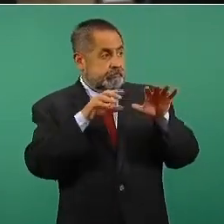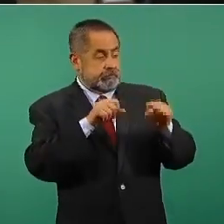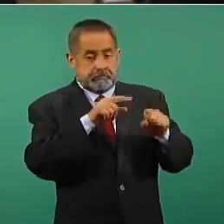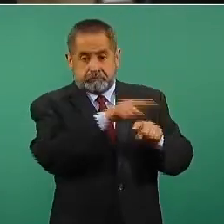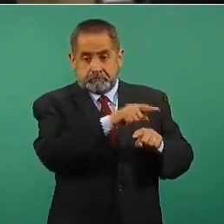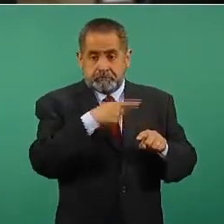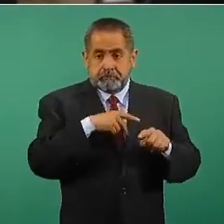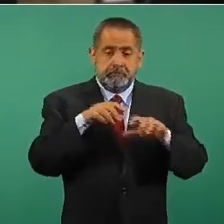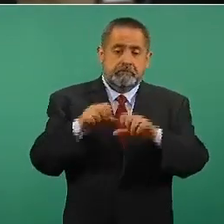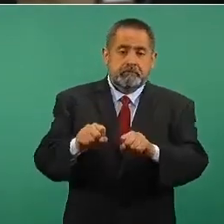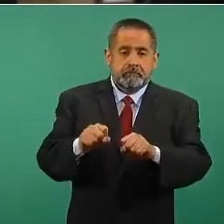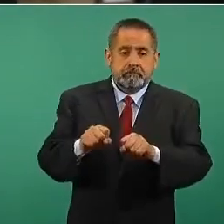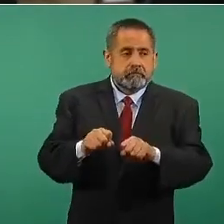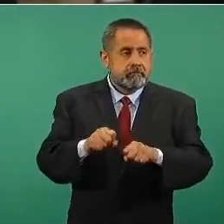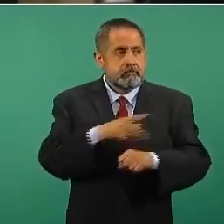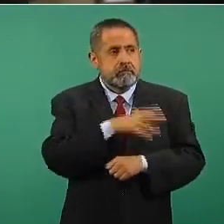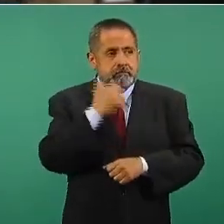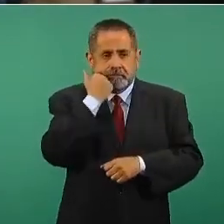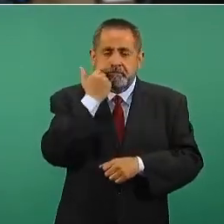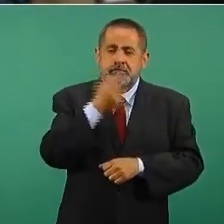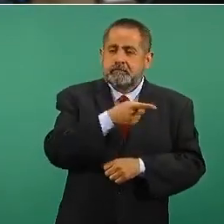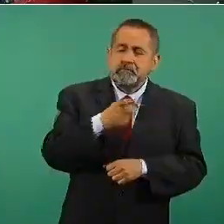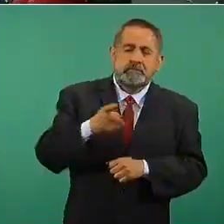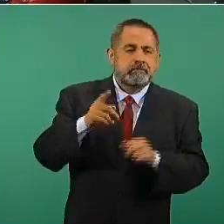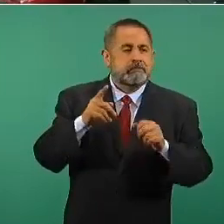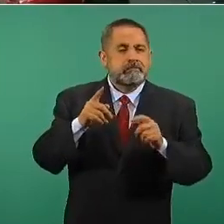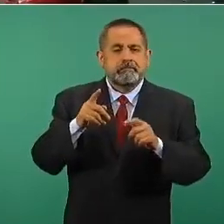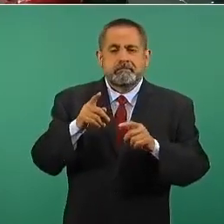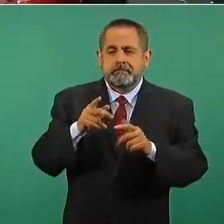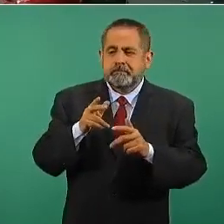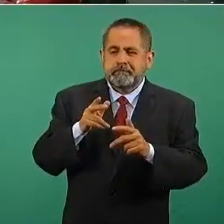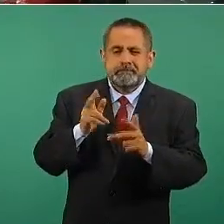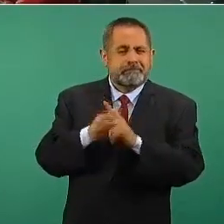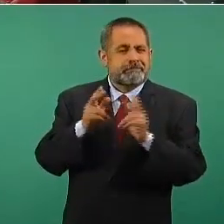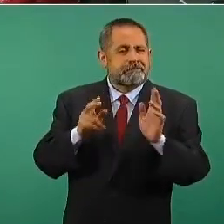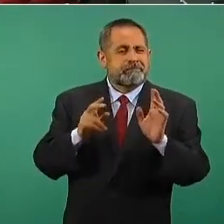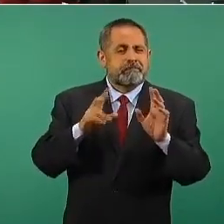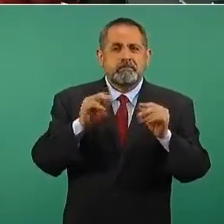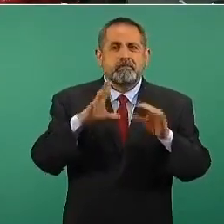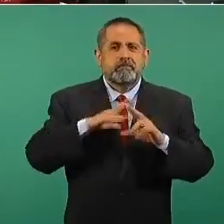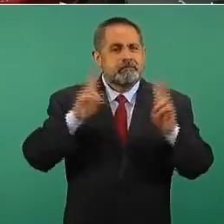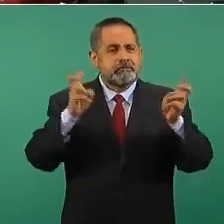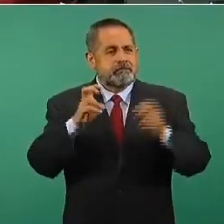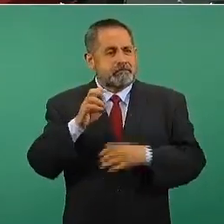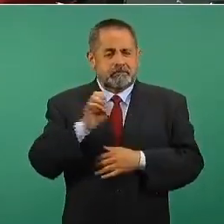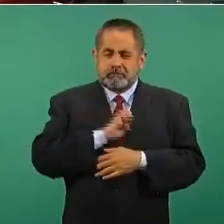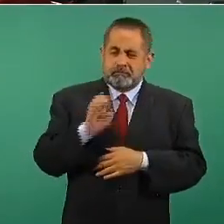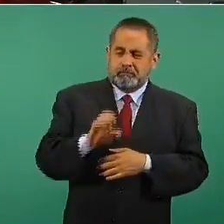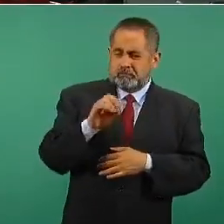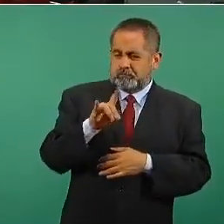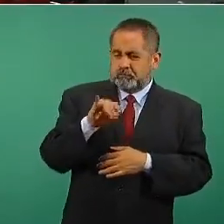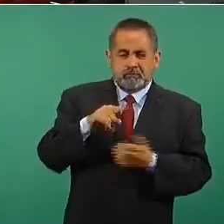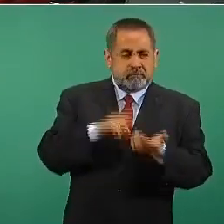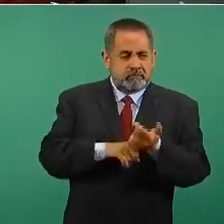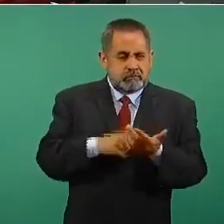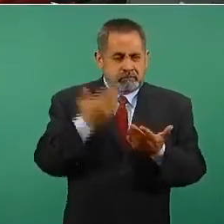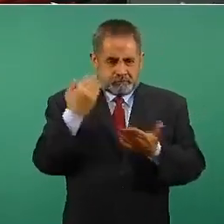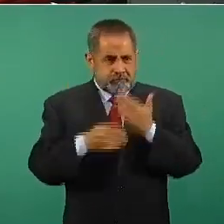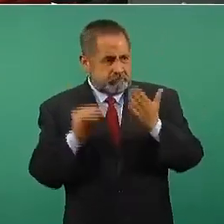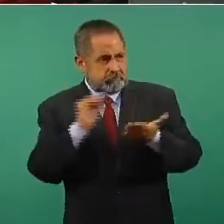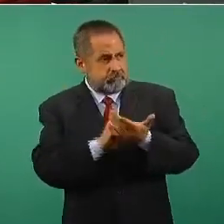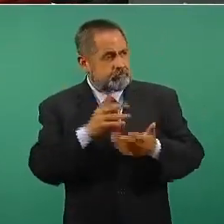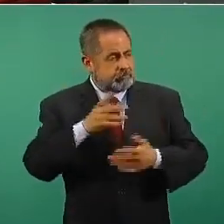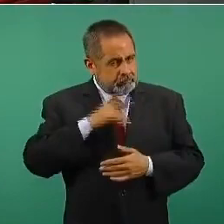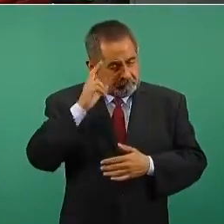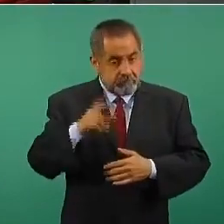por intento de homicidio y no por un tema de odio, por un acto de odio en contra de estas personas.